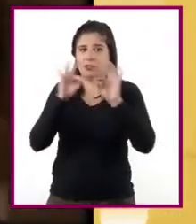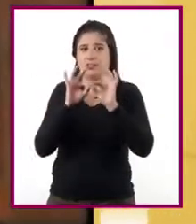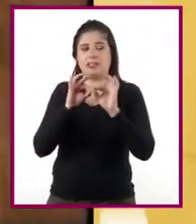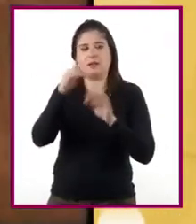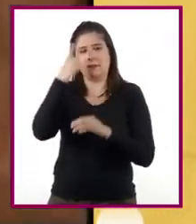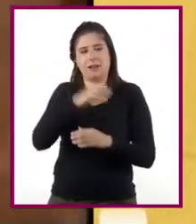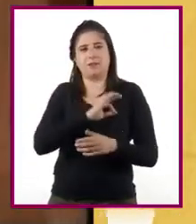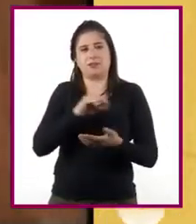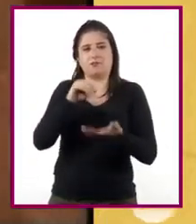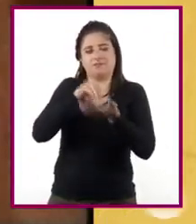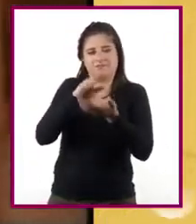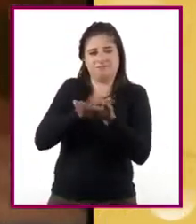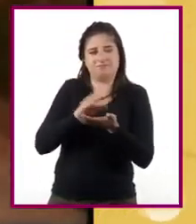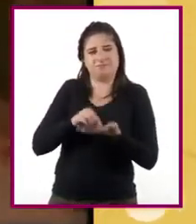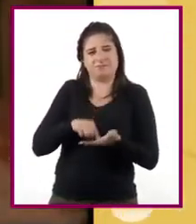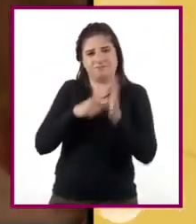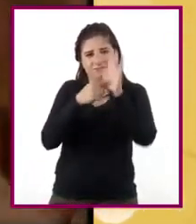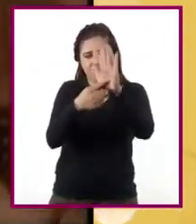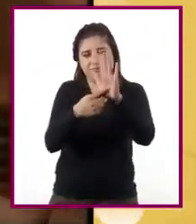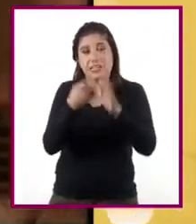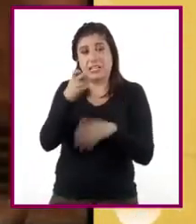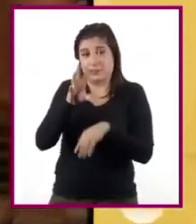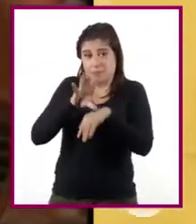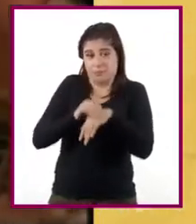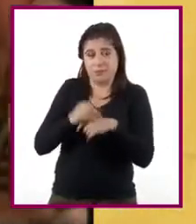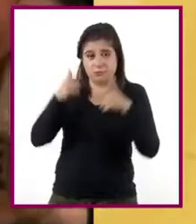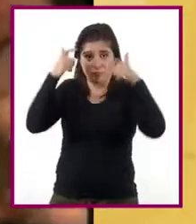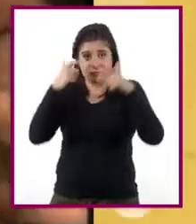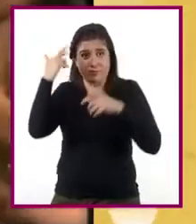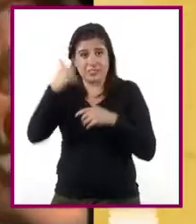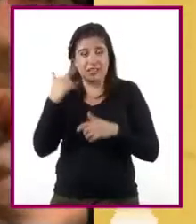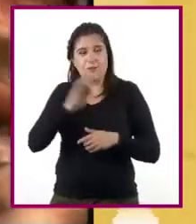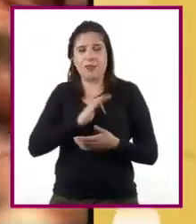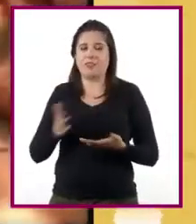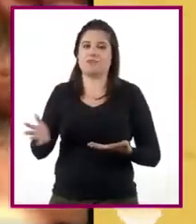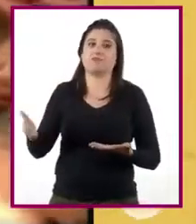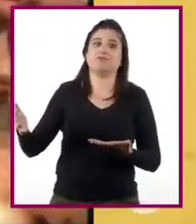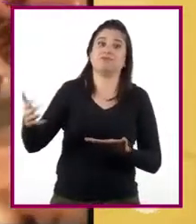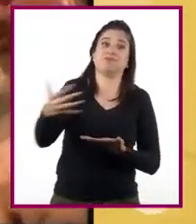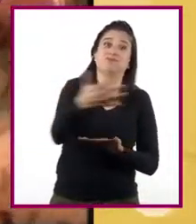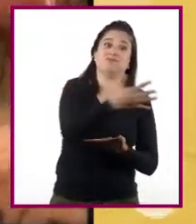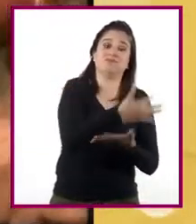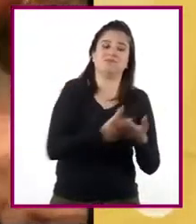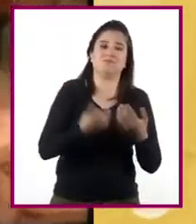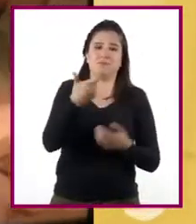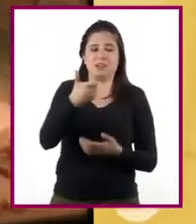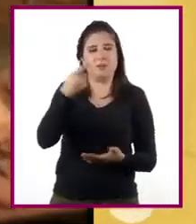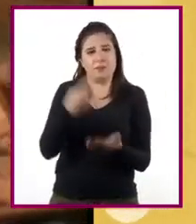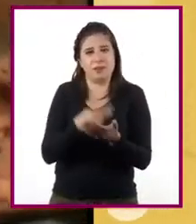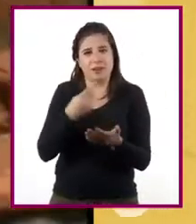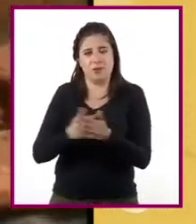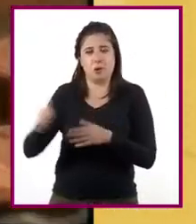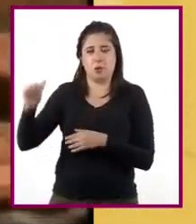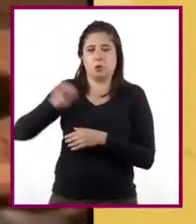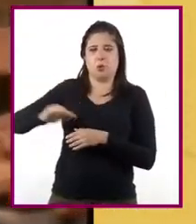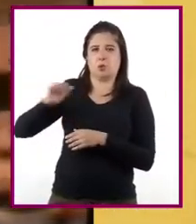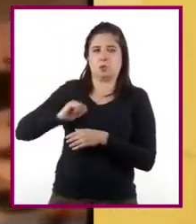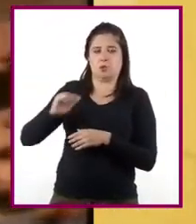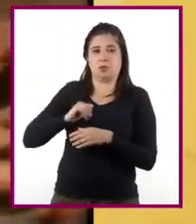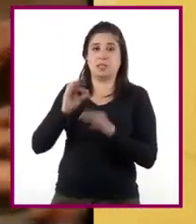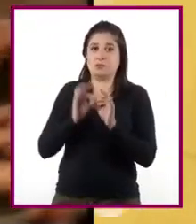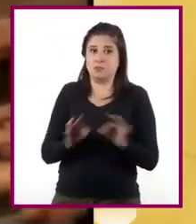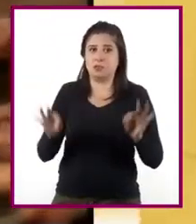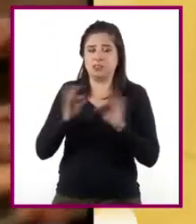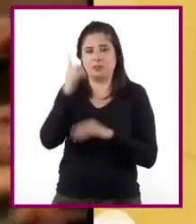que le reportaban el mayor beneficio. Esto permitió que la corona recuperara millones de pesos en plata de la época muy importantes